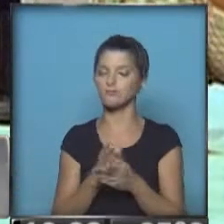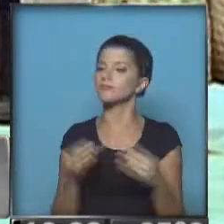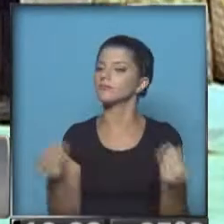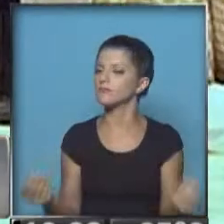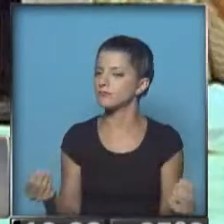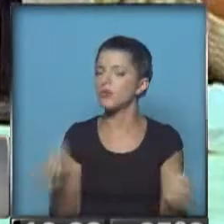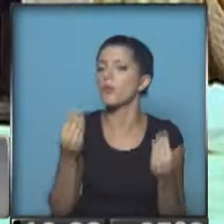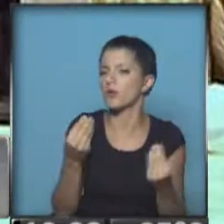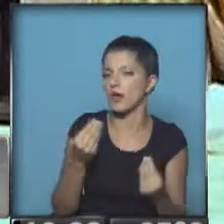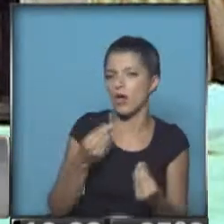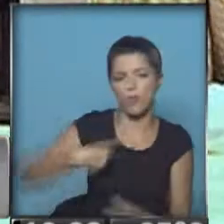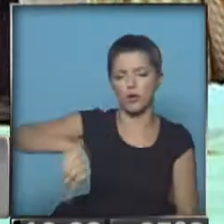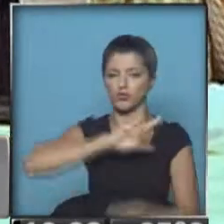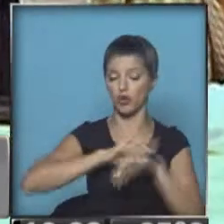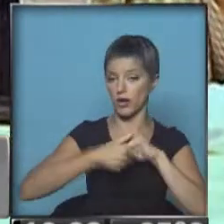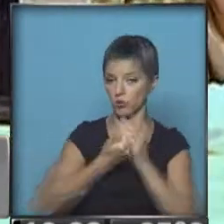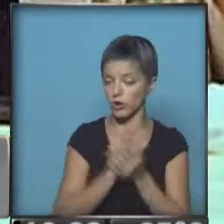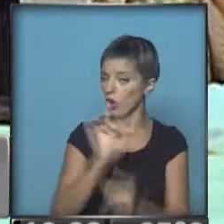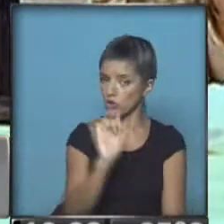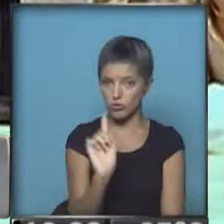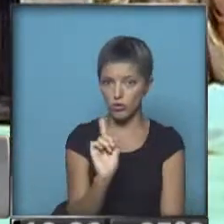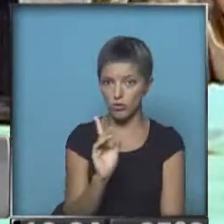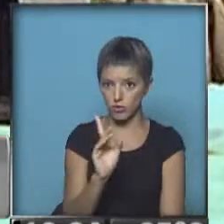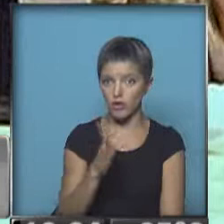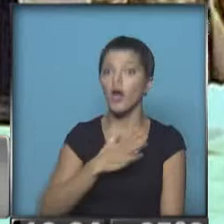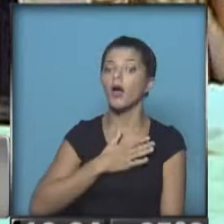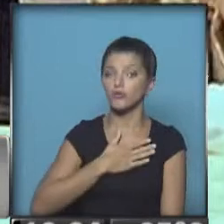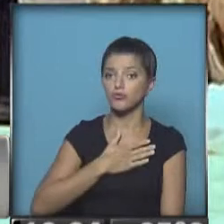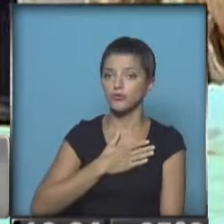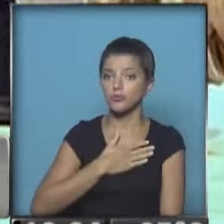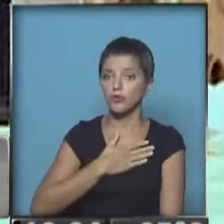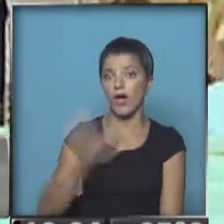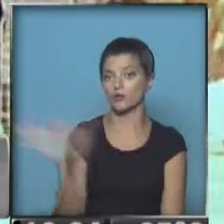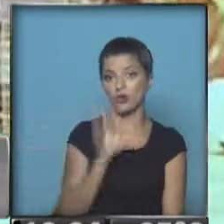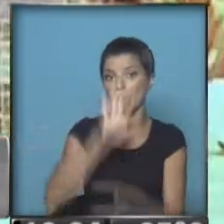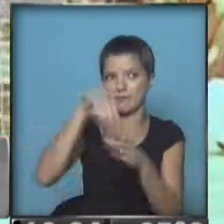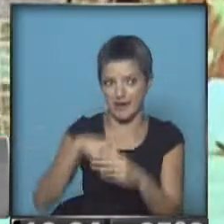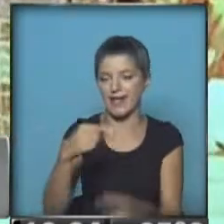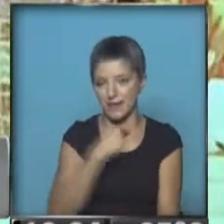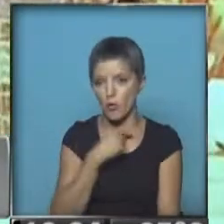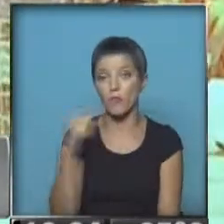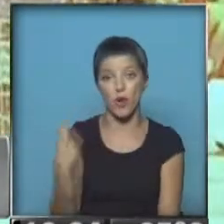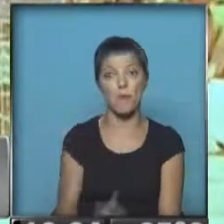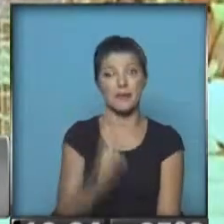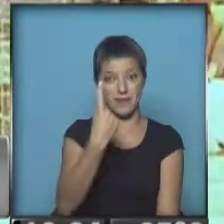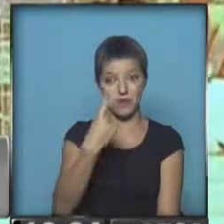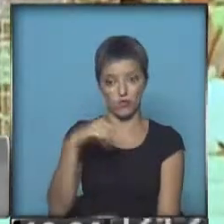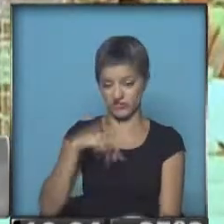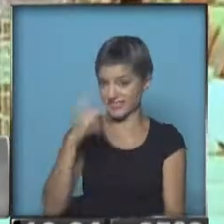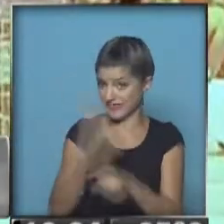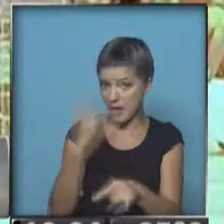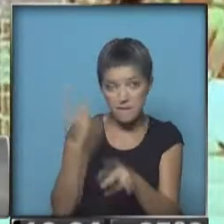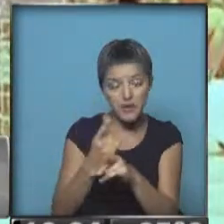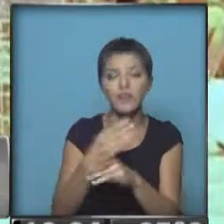porque los argentinos seamos neutrales, porque nos gusta tomar partido en todo, pero el primer partido que tomamos